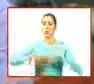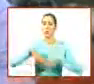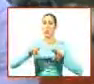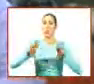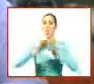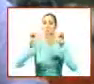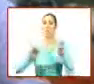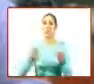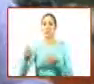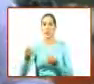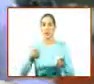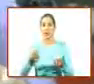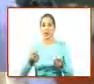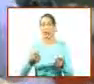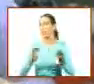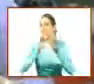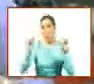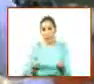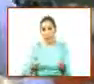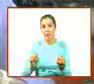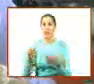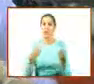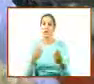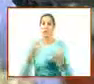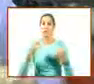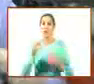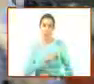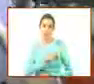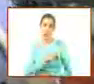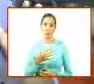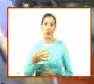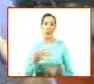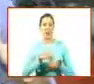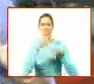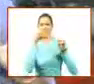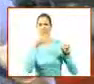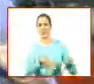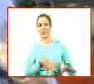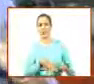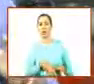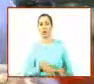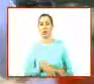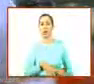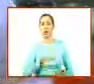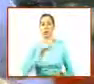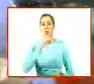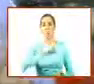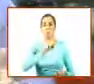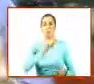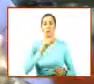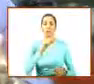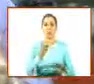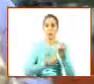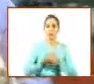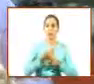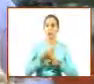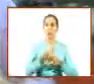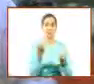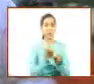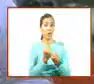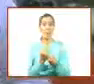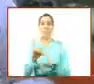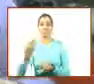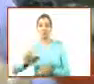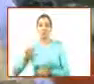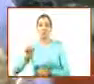de un nuevo sistema de relación social en el cual se abandone la alienación del capital y sea precisamente el trabajo por su propio valor